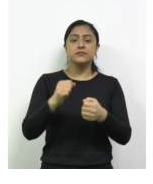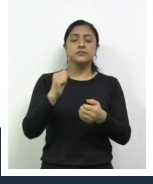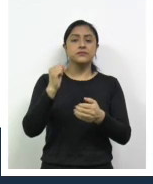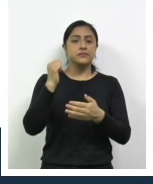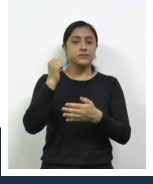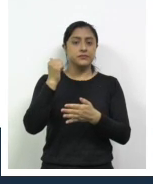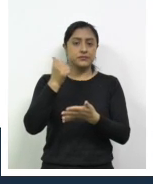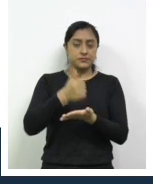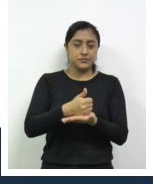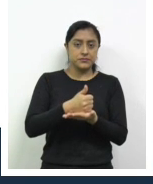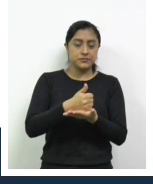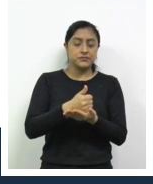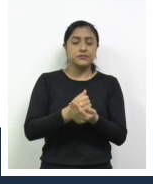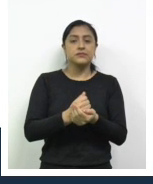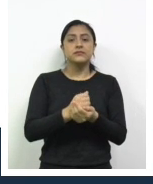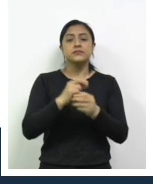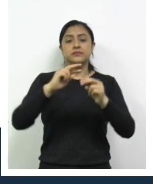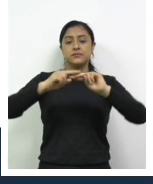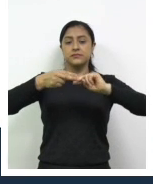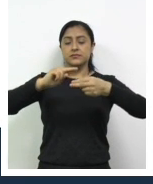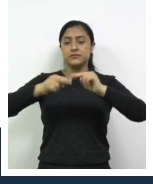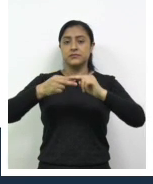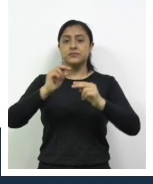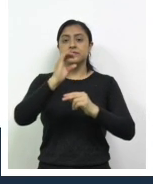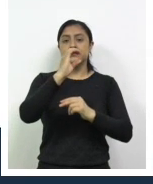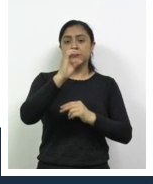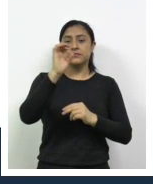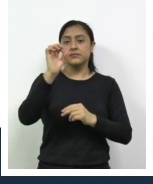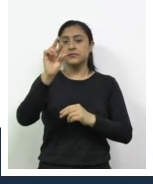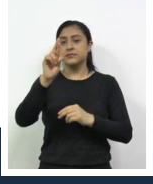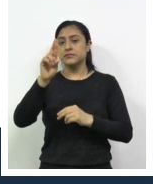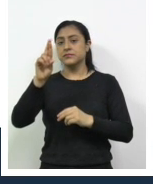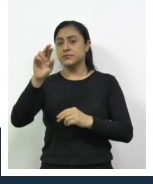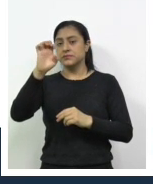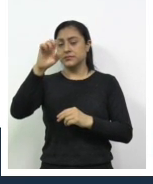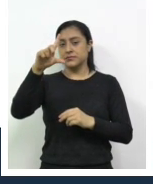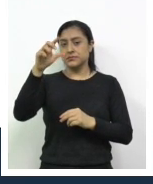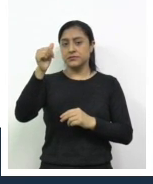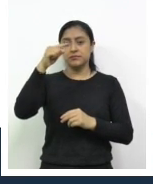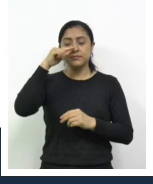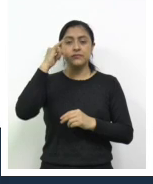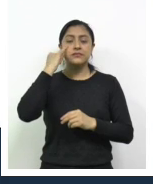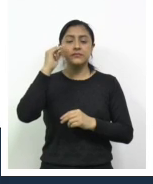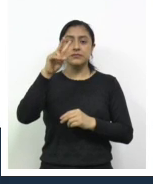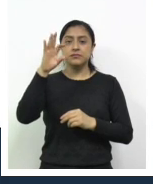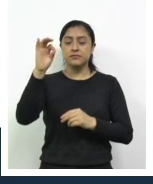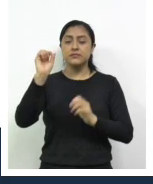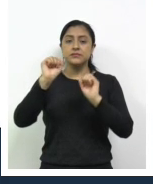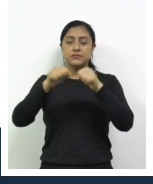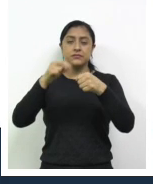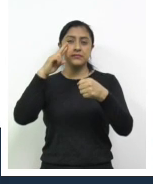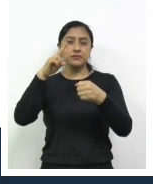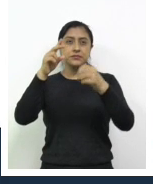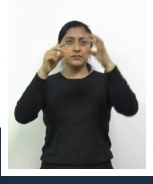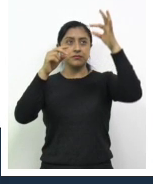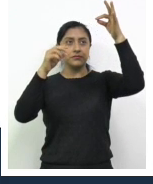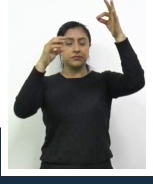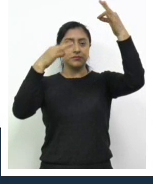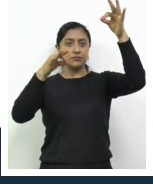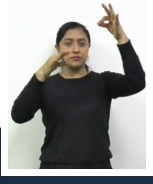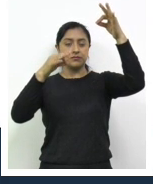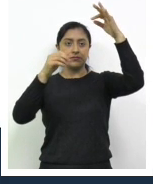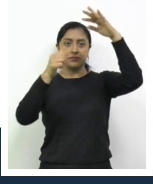www.royal.gov.uk por medio de un número correlativo y de verificación que consta en la parte de abajo del documento